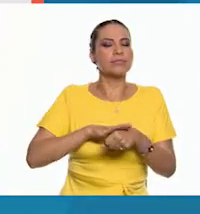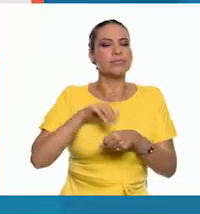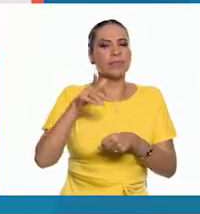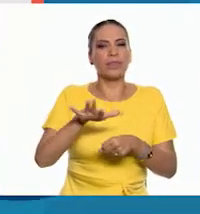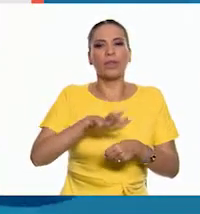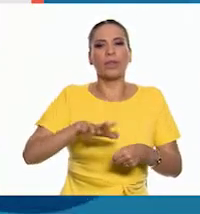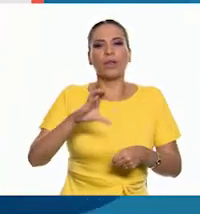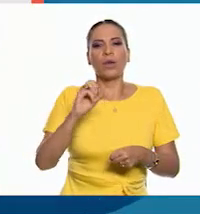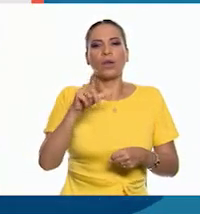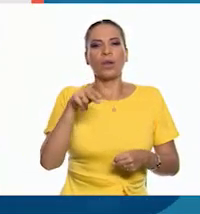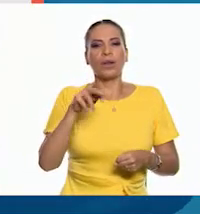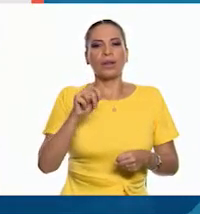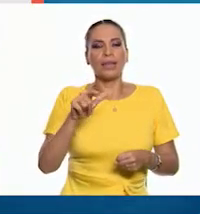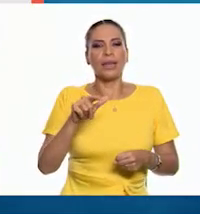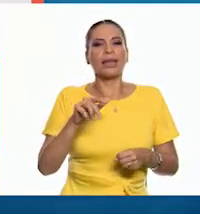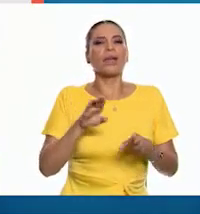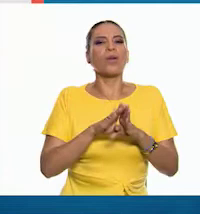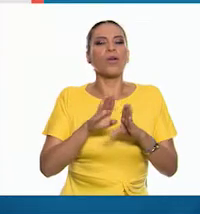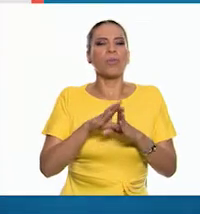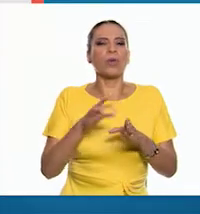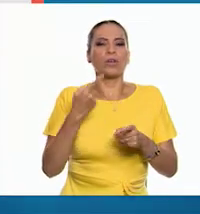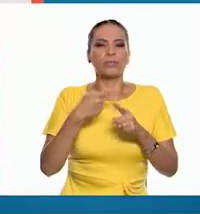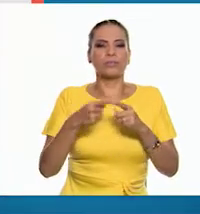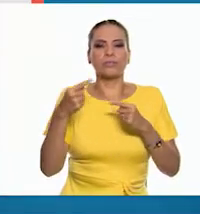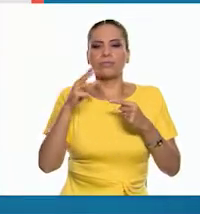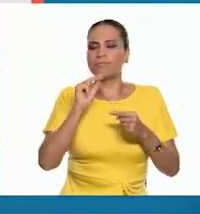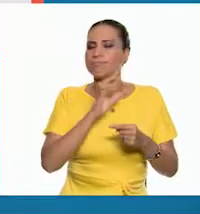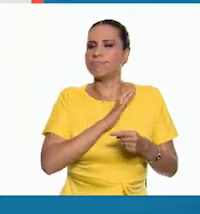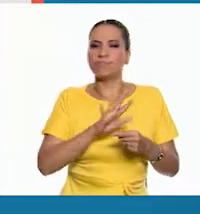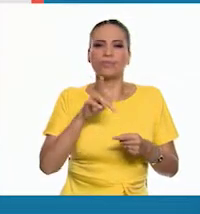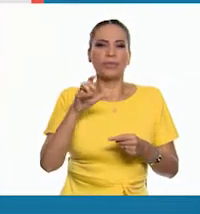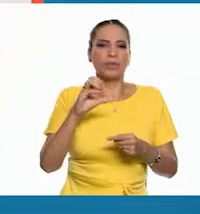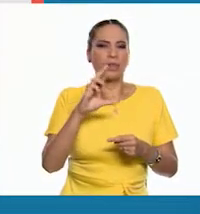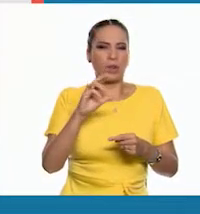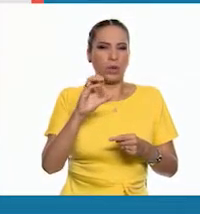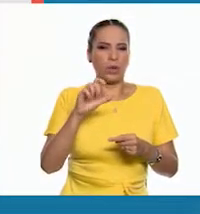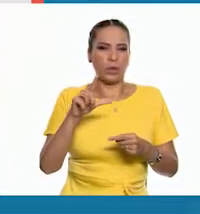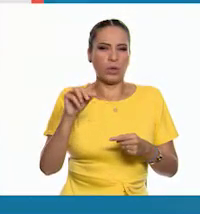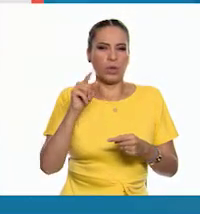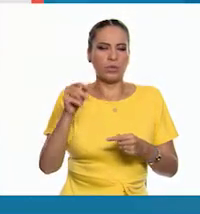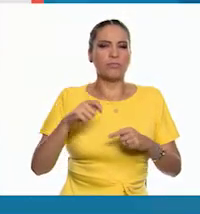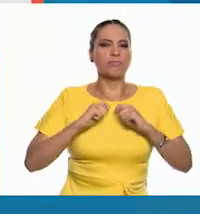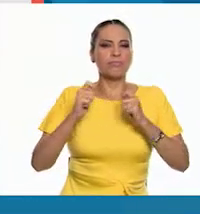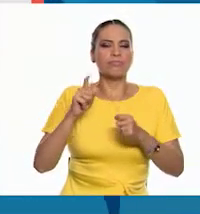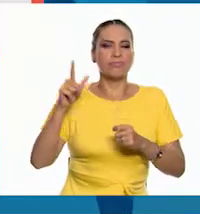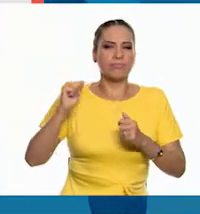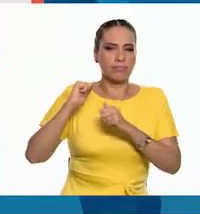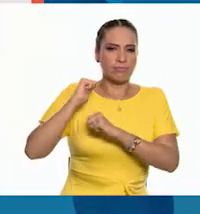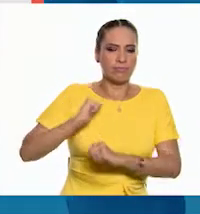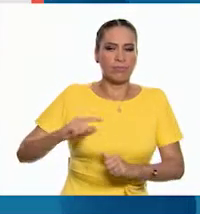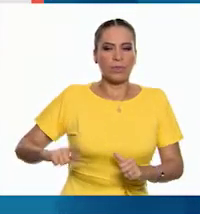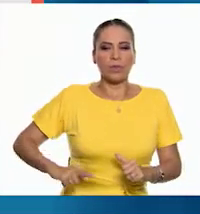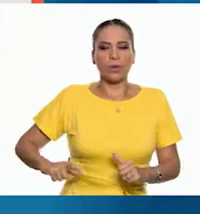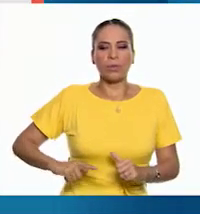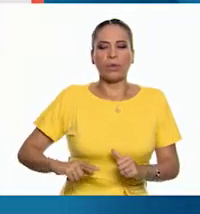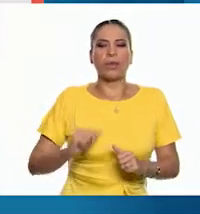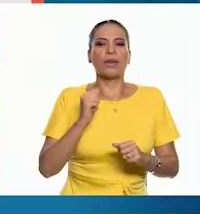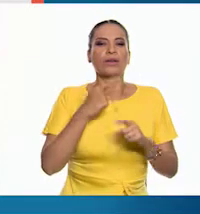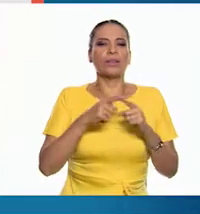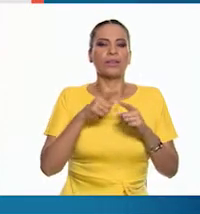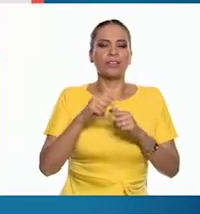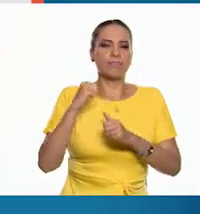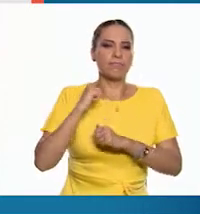colonial al tomar medidas como la oposición a que los criollos ocuparan cargos de gobierno en audiencias,